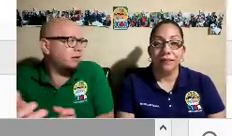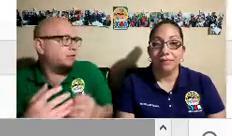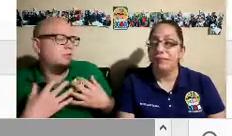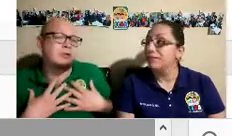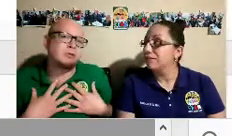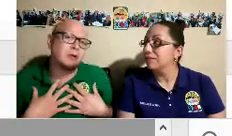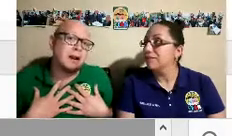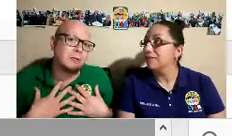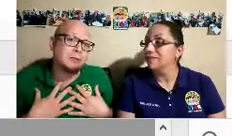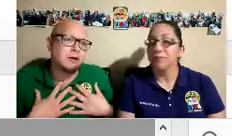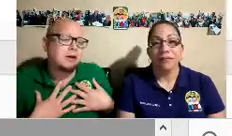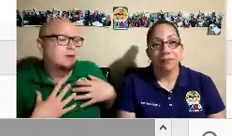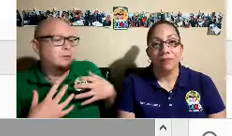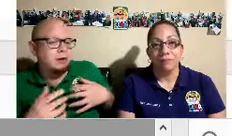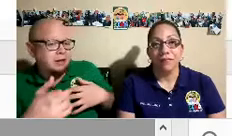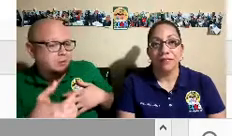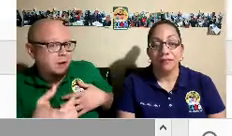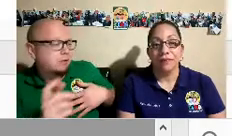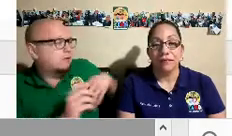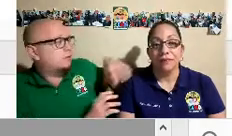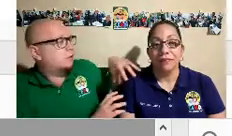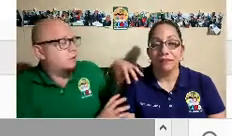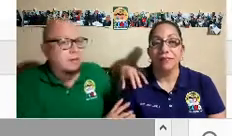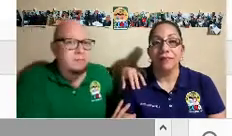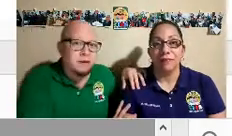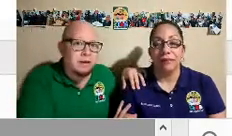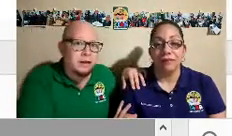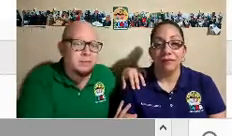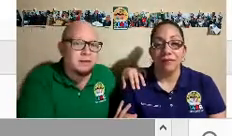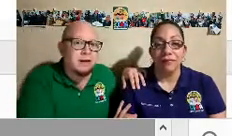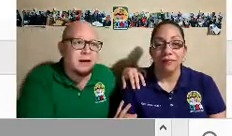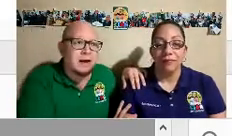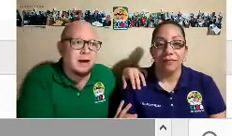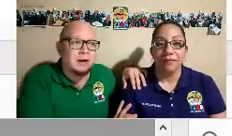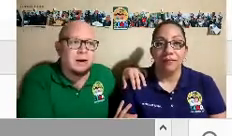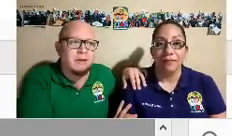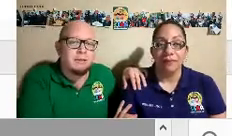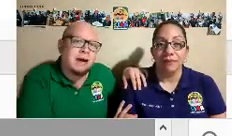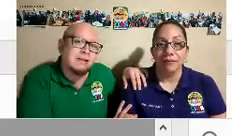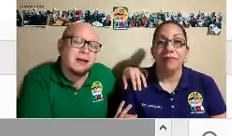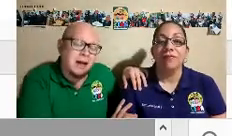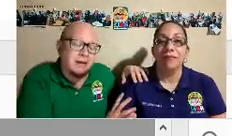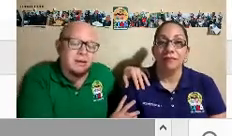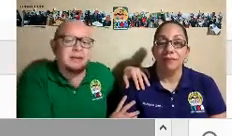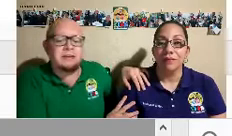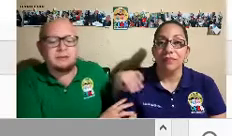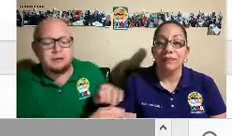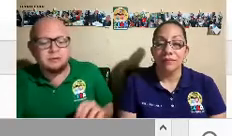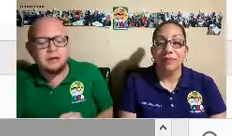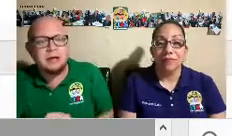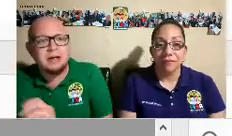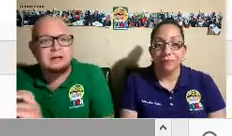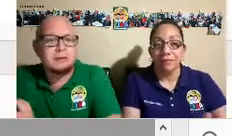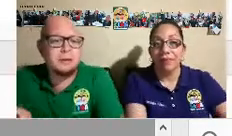dirigido a ti. Entonces, si yo soy el alumno, yo voy a elegir un lápiz y se lo voy a dirigir el mensaje a mi maestra, a Adriana en este